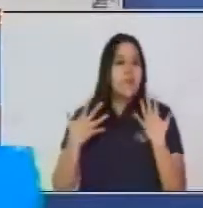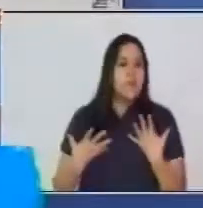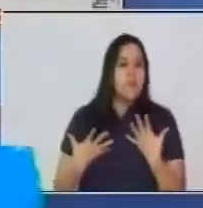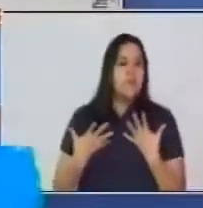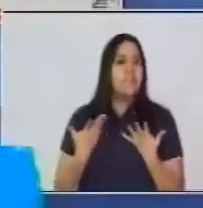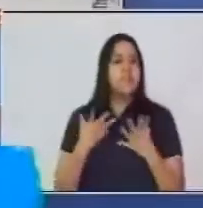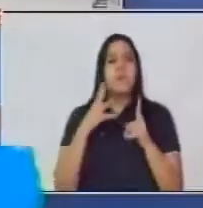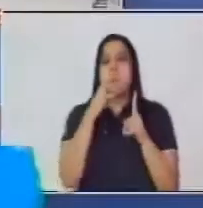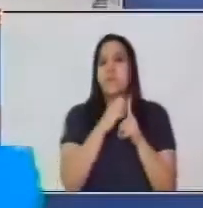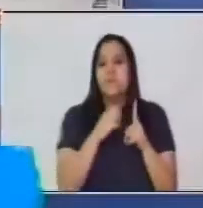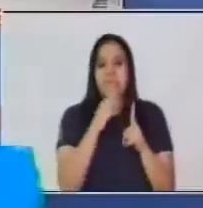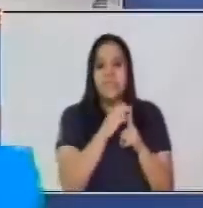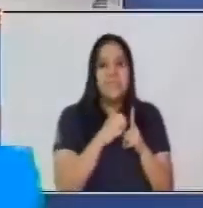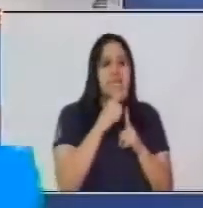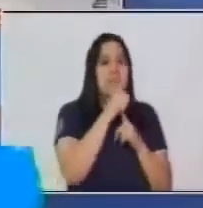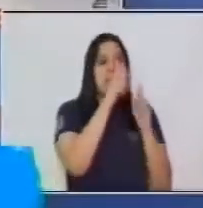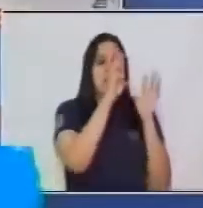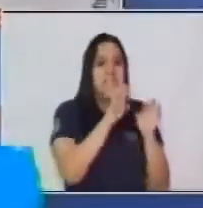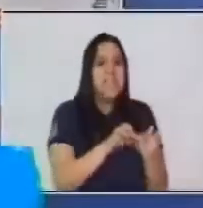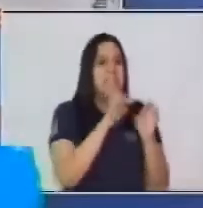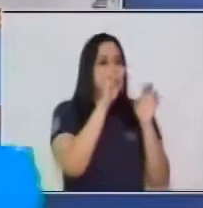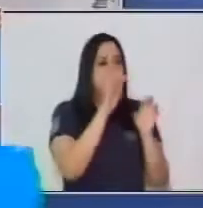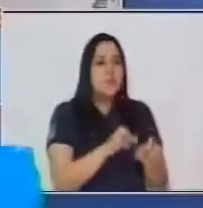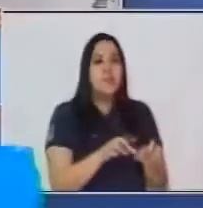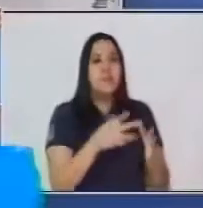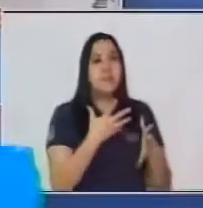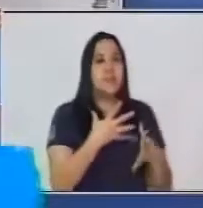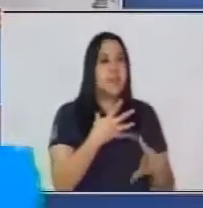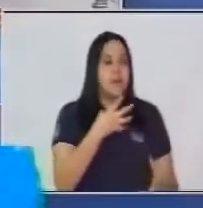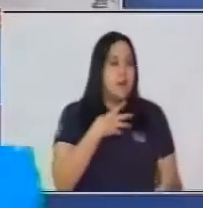las personas que se obsesionan con las mascotas.